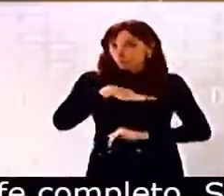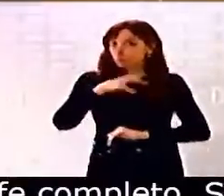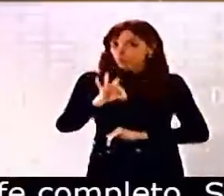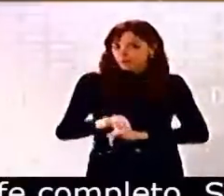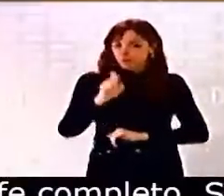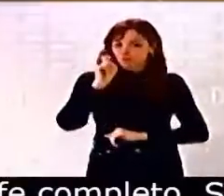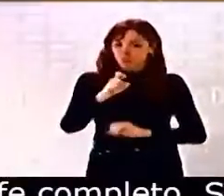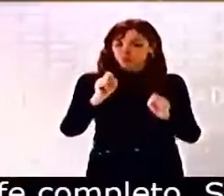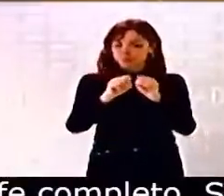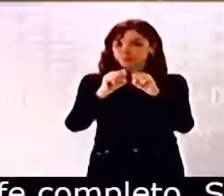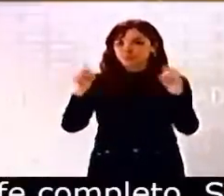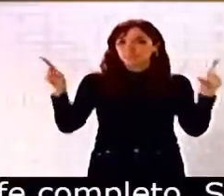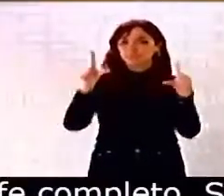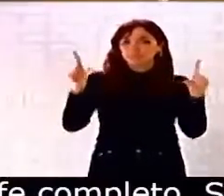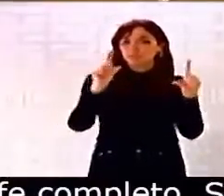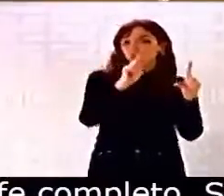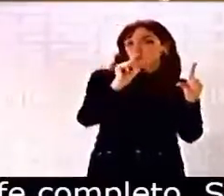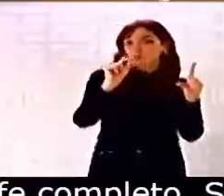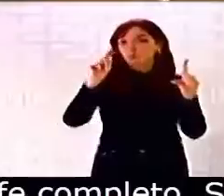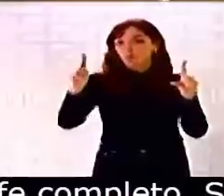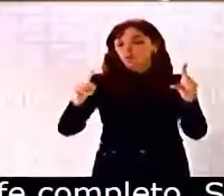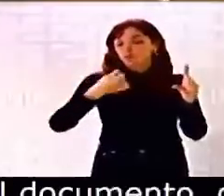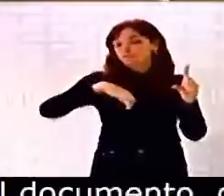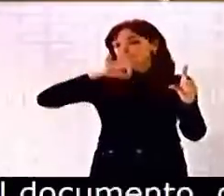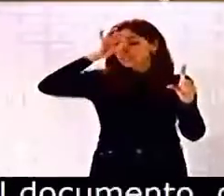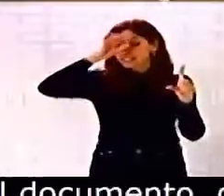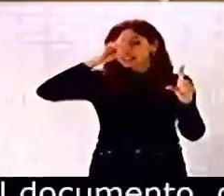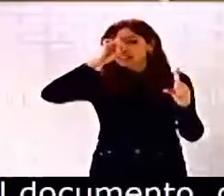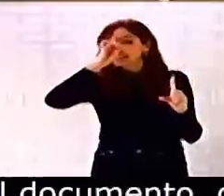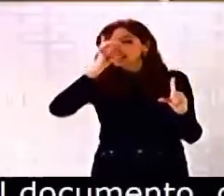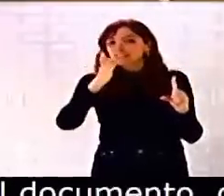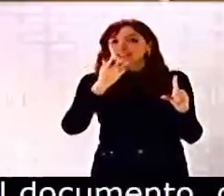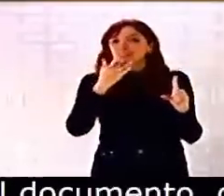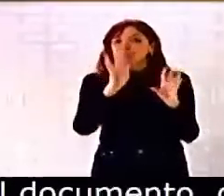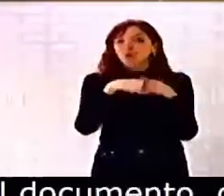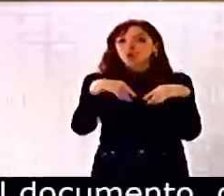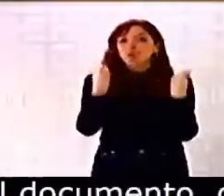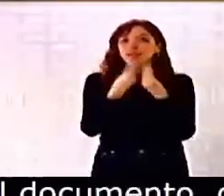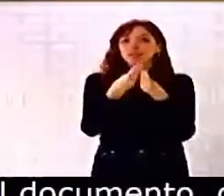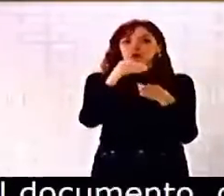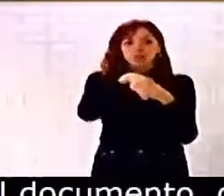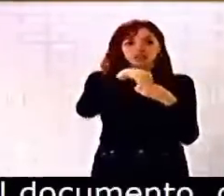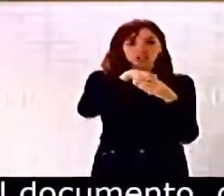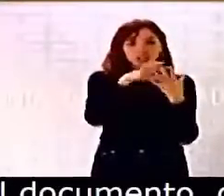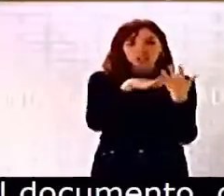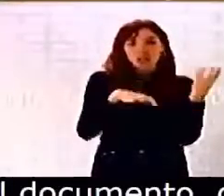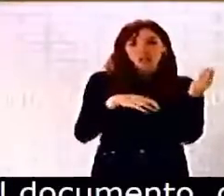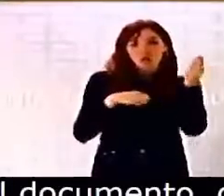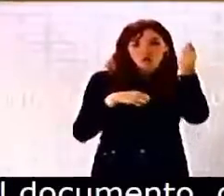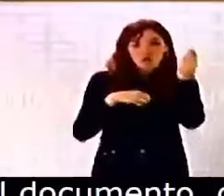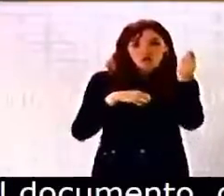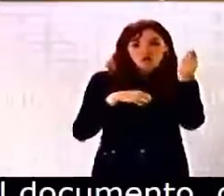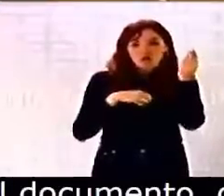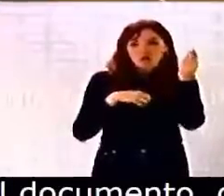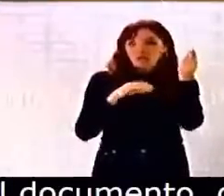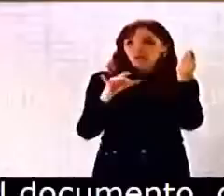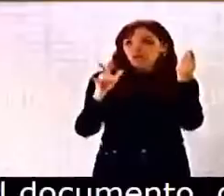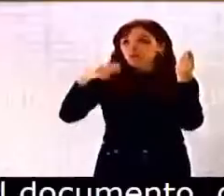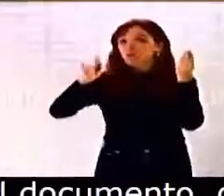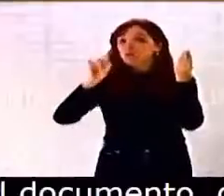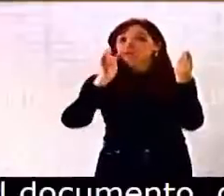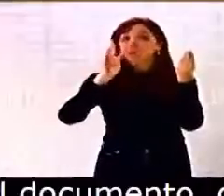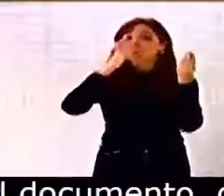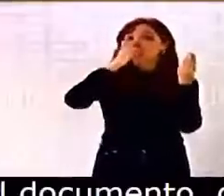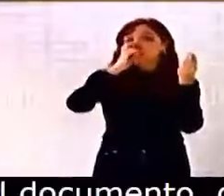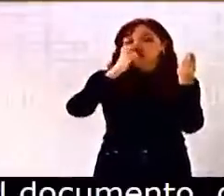al documento, que por cierto desconozco que un documento interno se tenga acceso, porque este no es